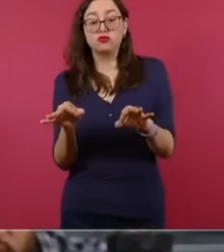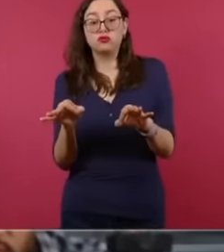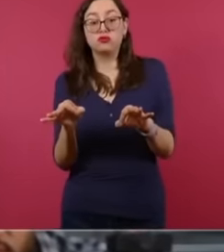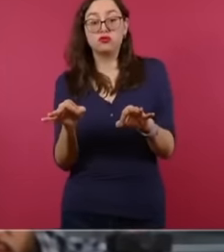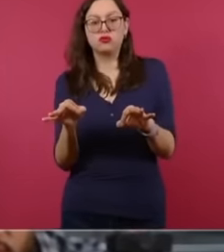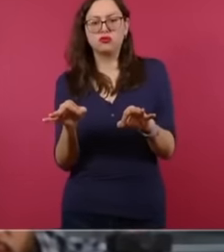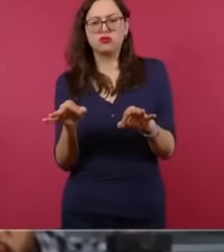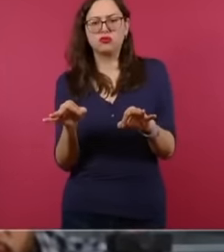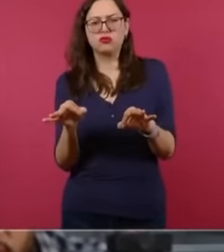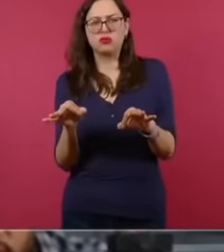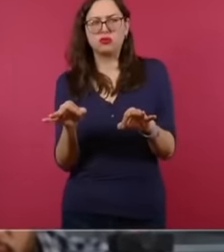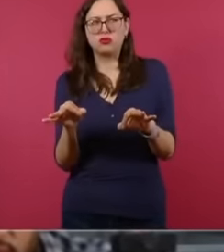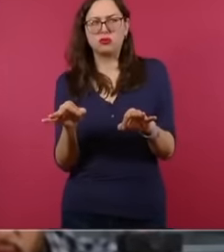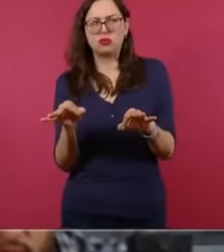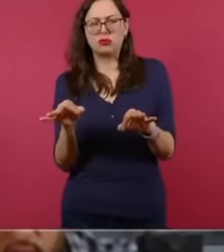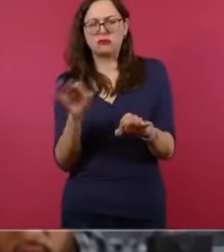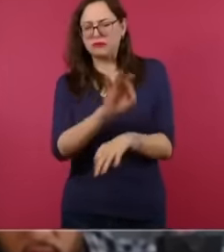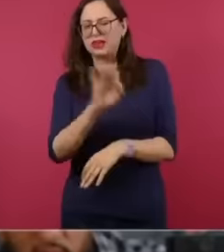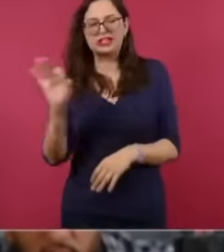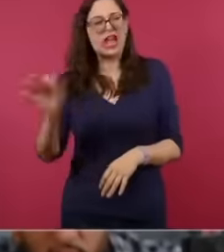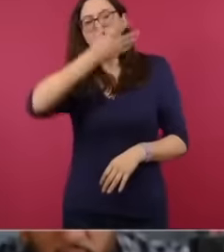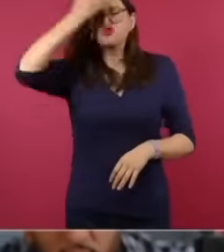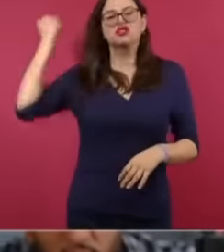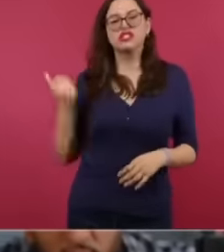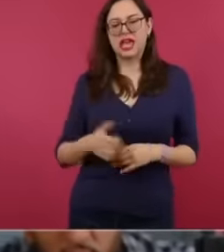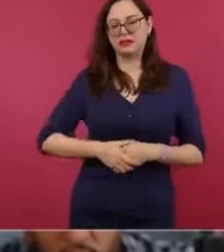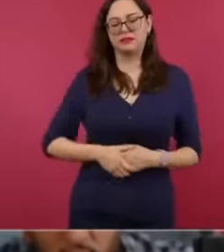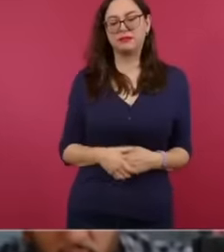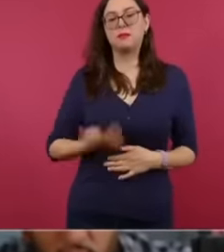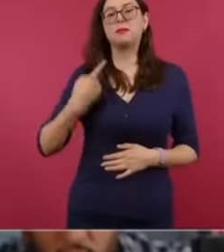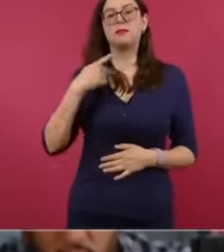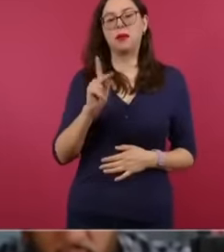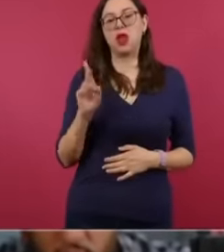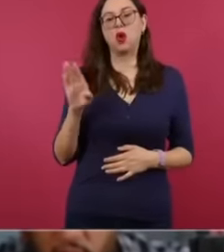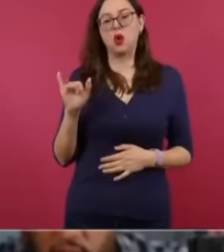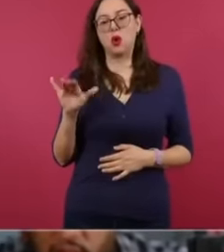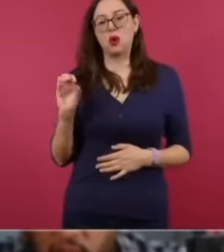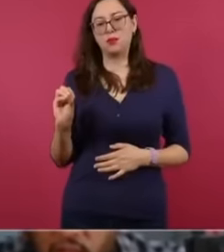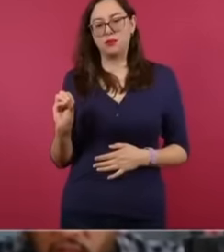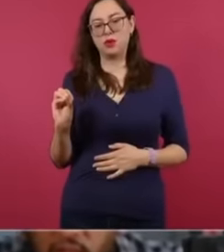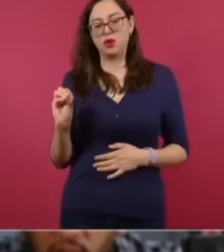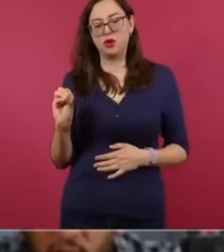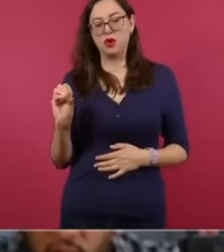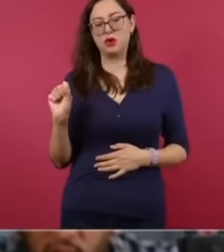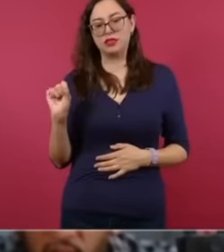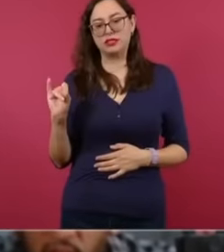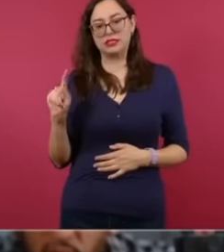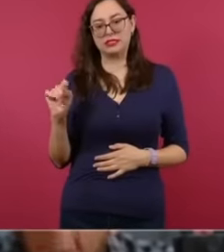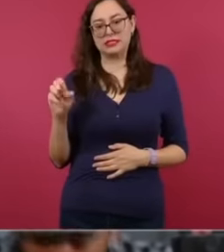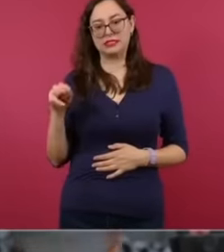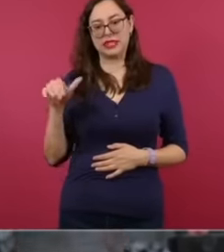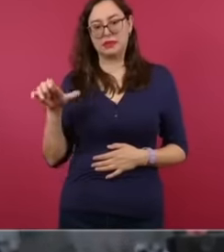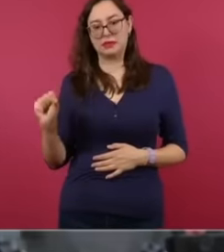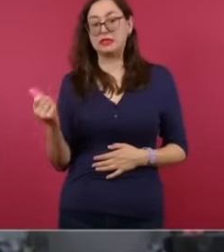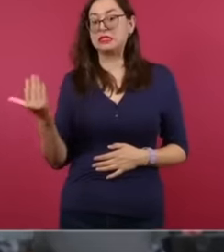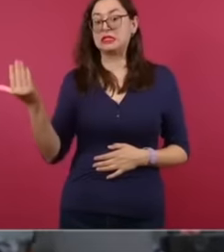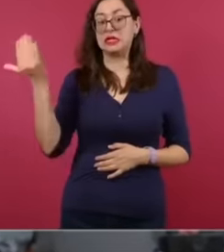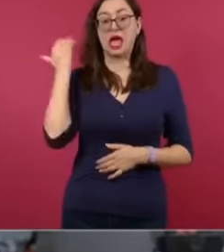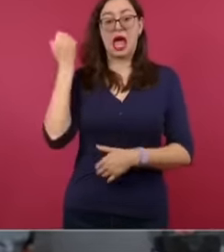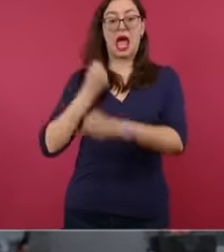Bueno, esta, la de él, exactamente no sé, pero la de Biosistema se creó el 12 de octubre de 2009, recién entrando padres,